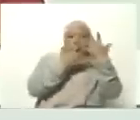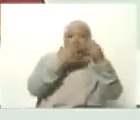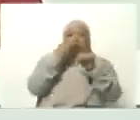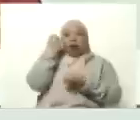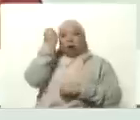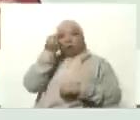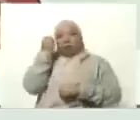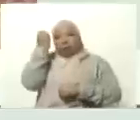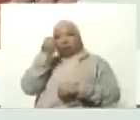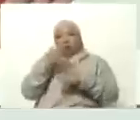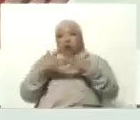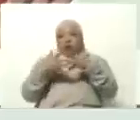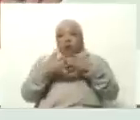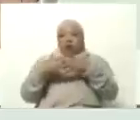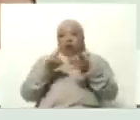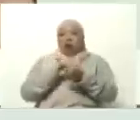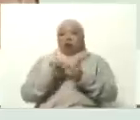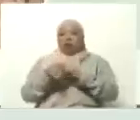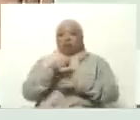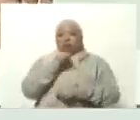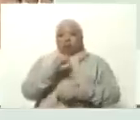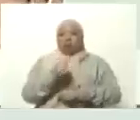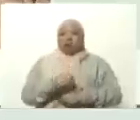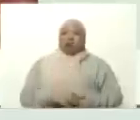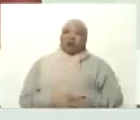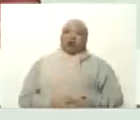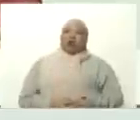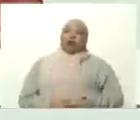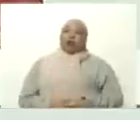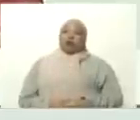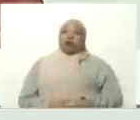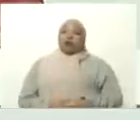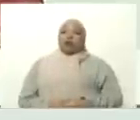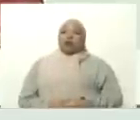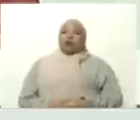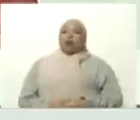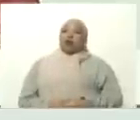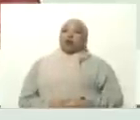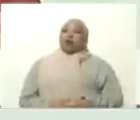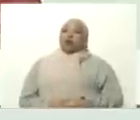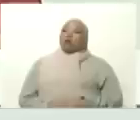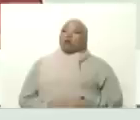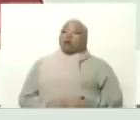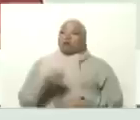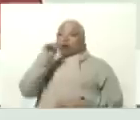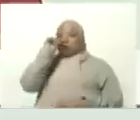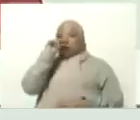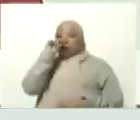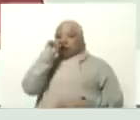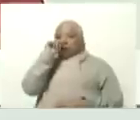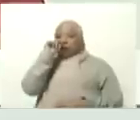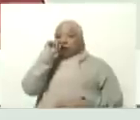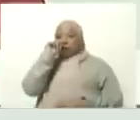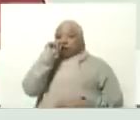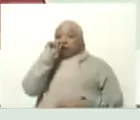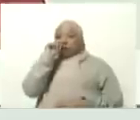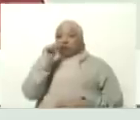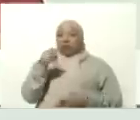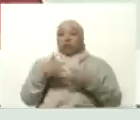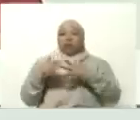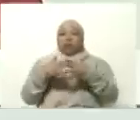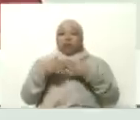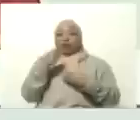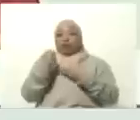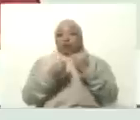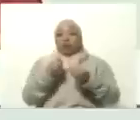pensar que Estados Unidos cambió. No, Estados Unidos no va a cambiar, es el imperialismo. Es la arrogancia que yo estoy hablando, ¿eh?